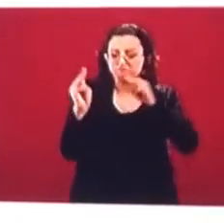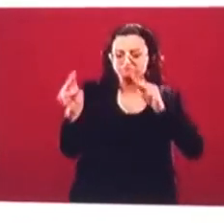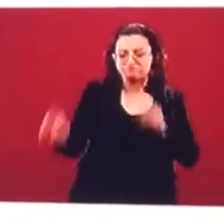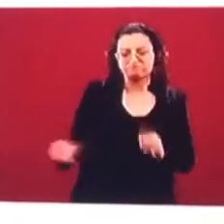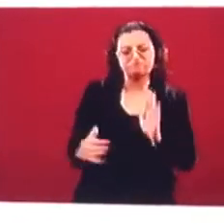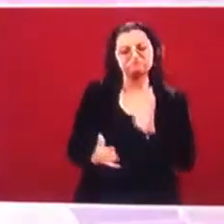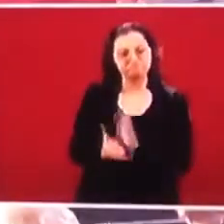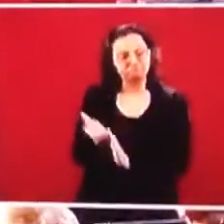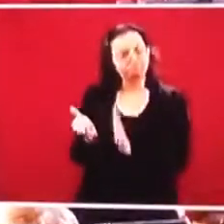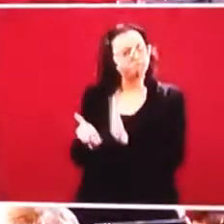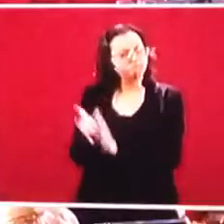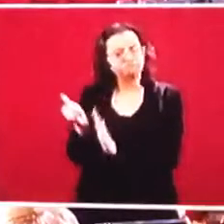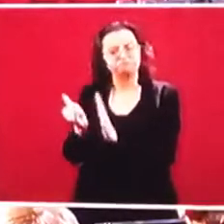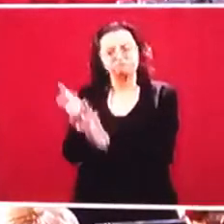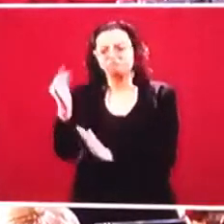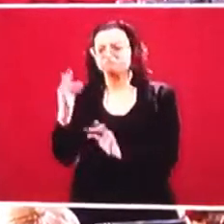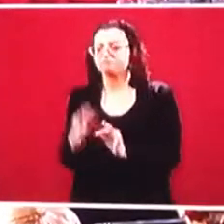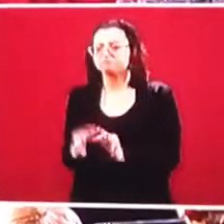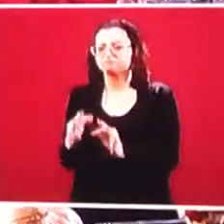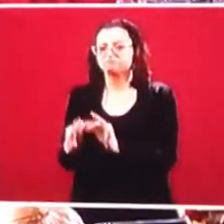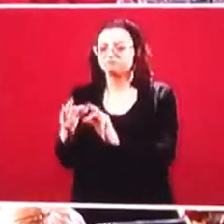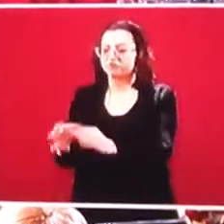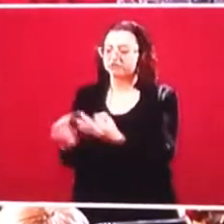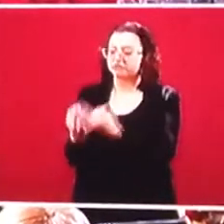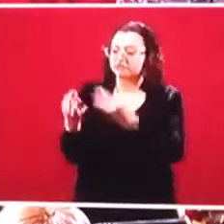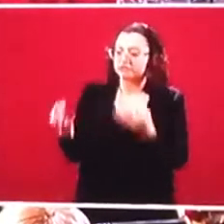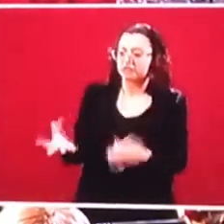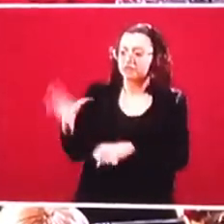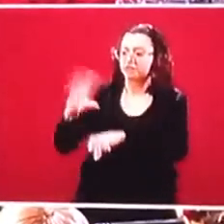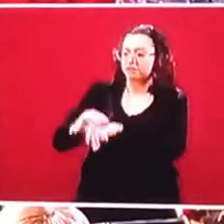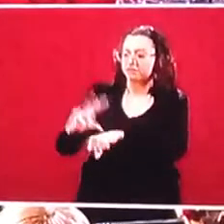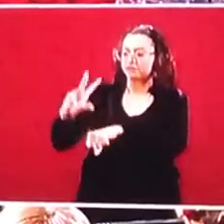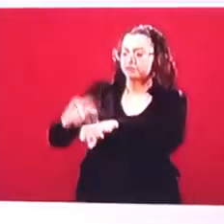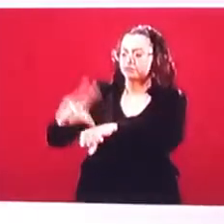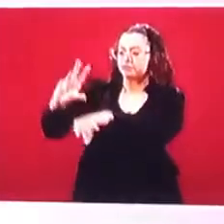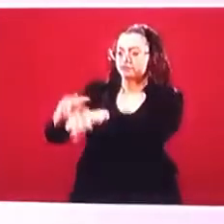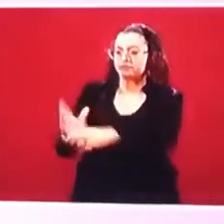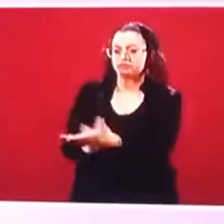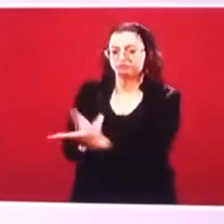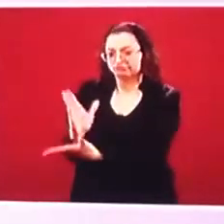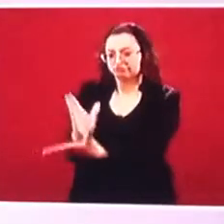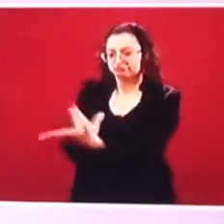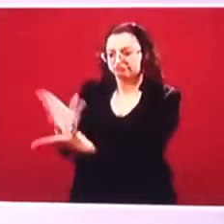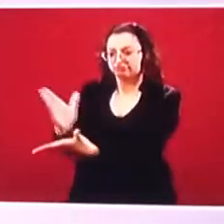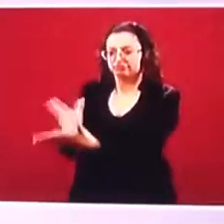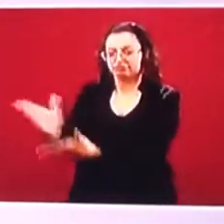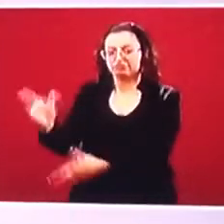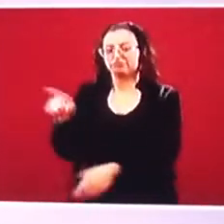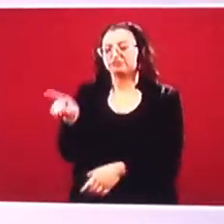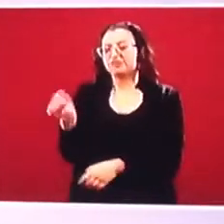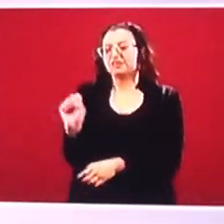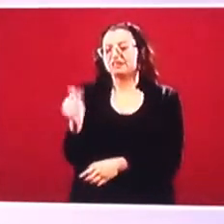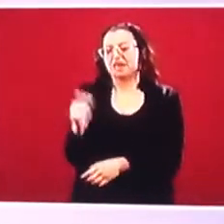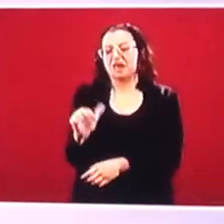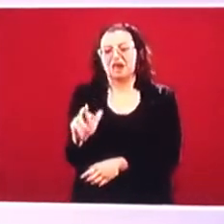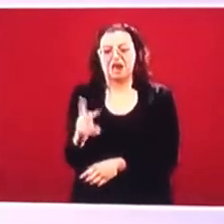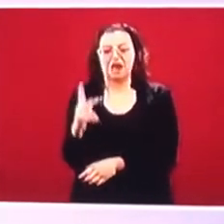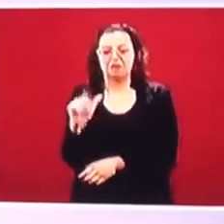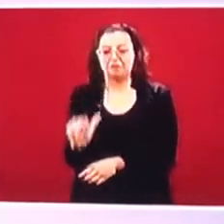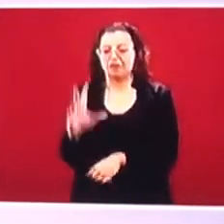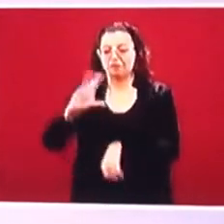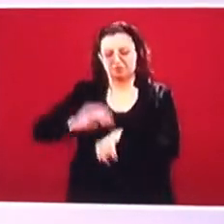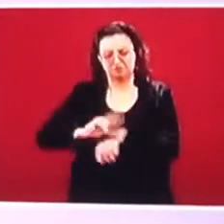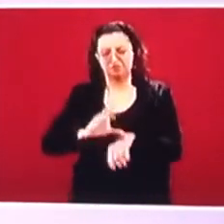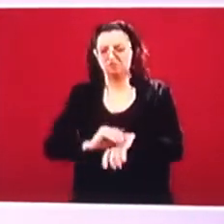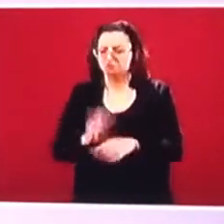contenidos. Mañana publico una columna bastante fuerte para el gobierno de Tabasco, que es morenista, debido a